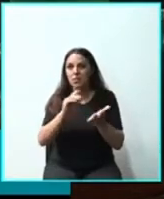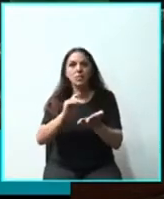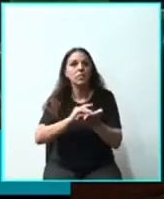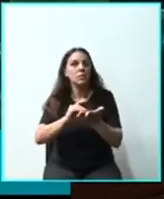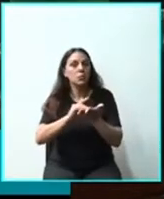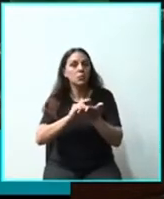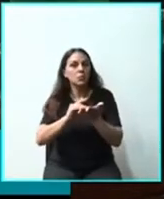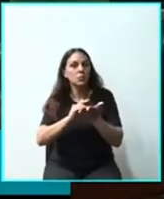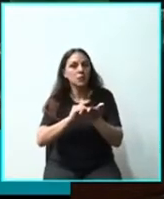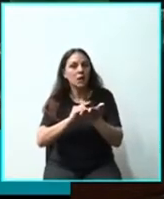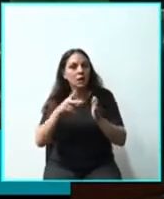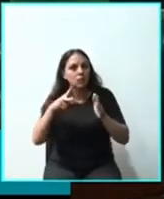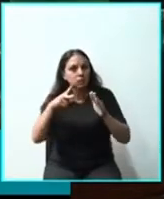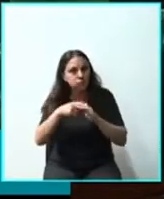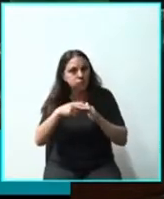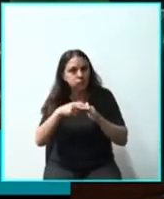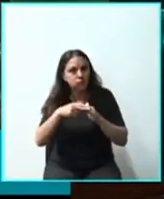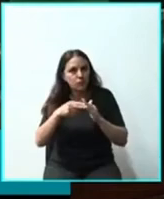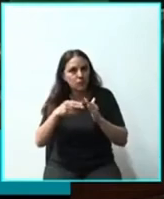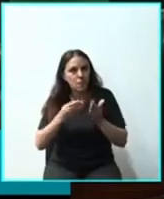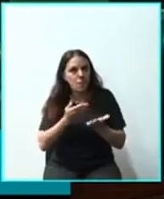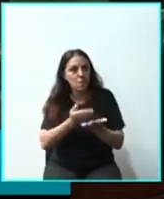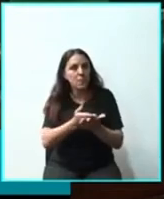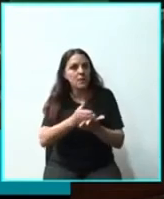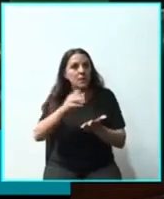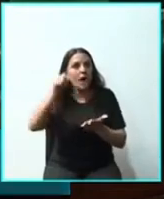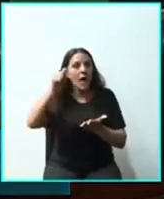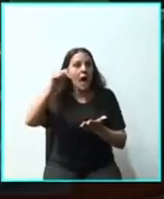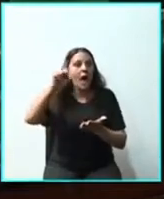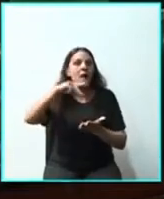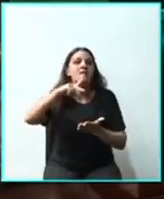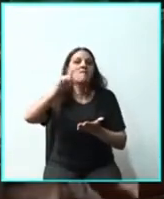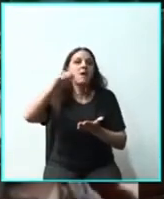ahora me está pidiendo una interrupción el diputado Álvarez Palma. Adelante.